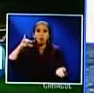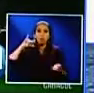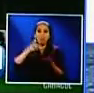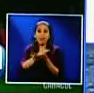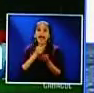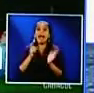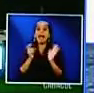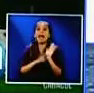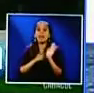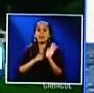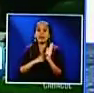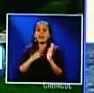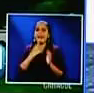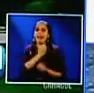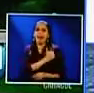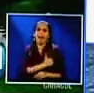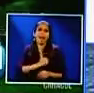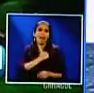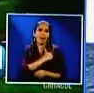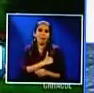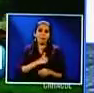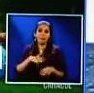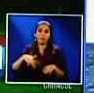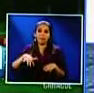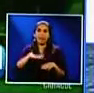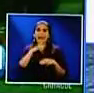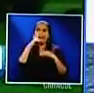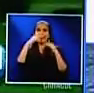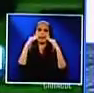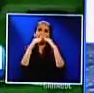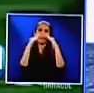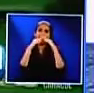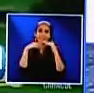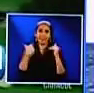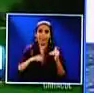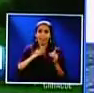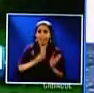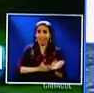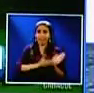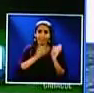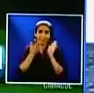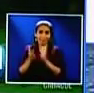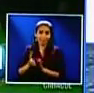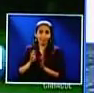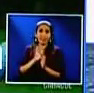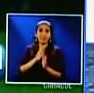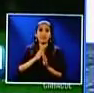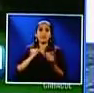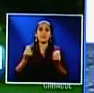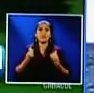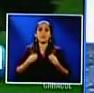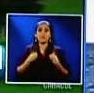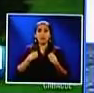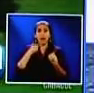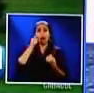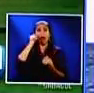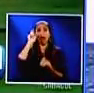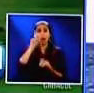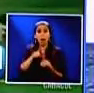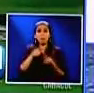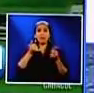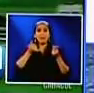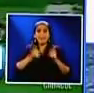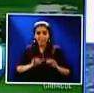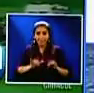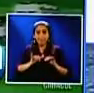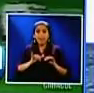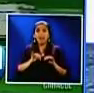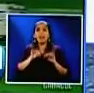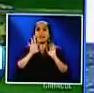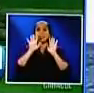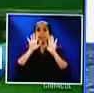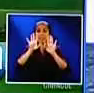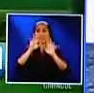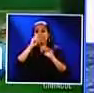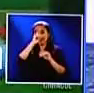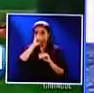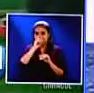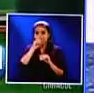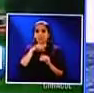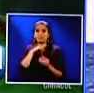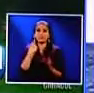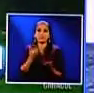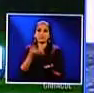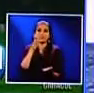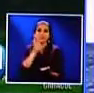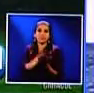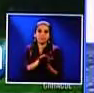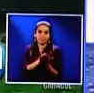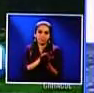emergencia. Lamentablemente, en el sitio de una casa que está a nuestra derecha, vivía el señor Pedro Nel Suárez y su hijo de 10 años, Edwin. Ellos perdieron la vida,